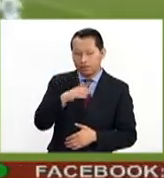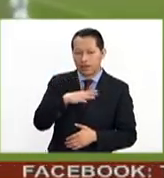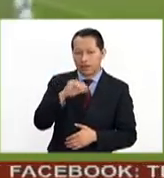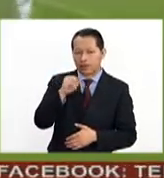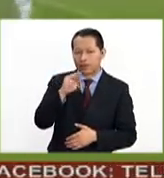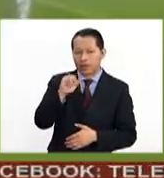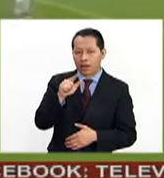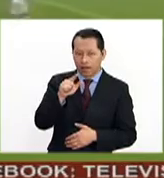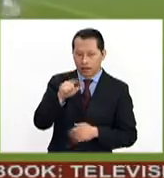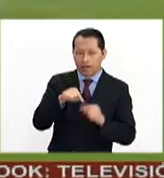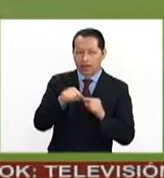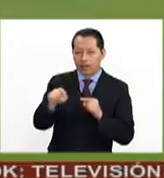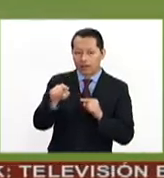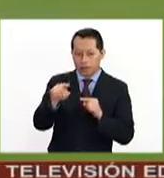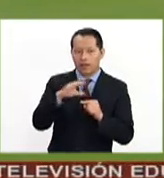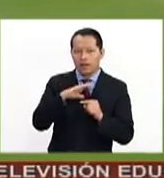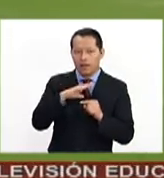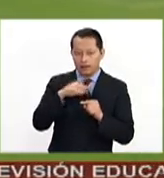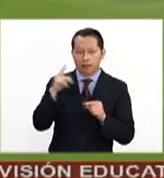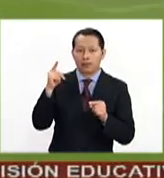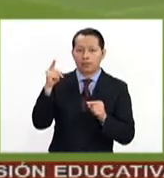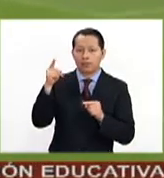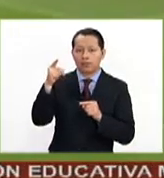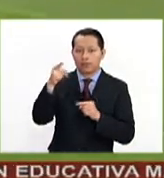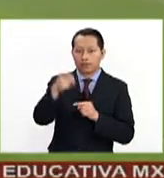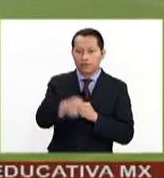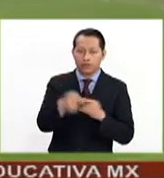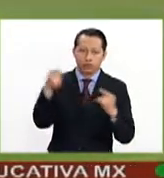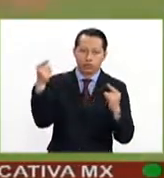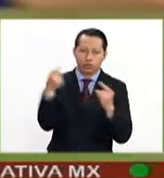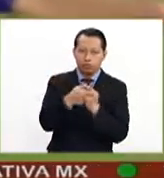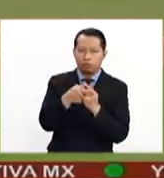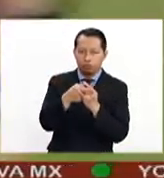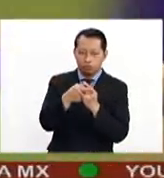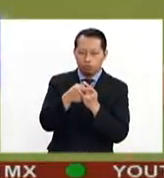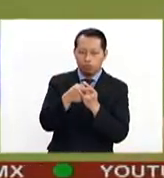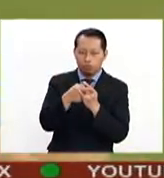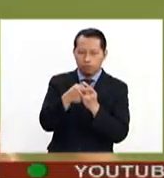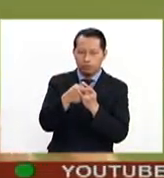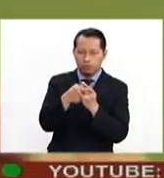Israel hace pared, le pegó. ¡Qué golazo! ¡Golazo!